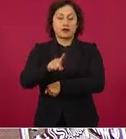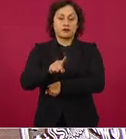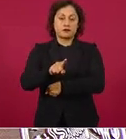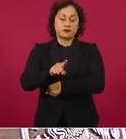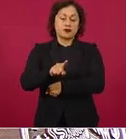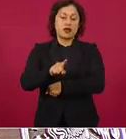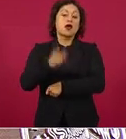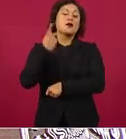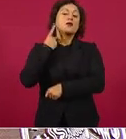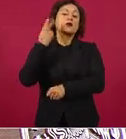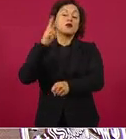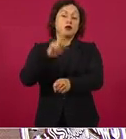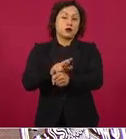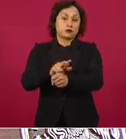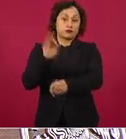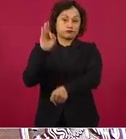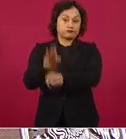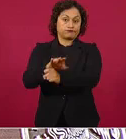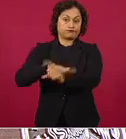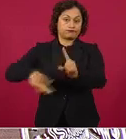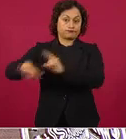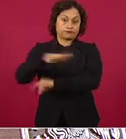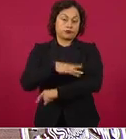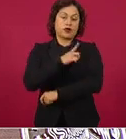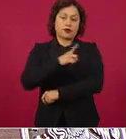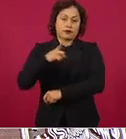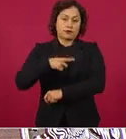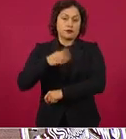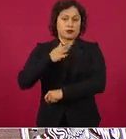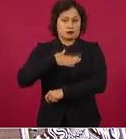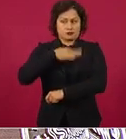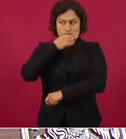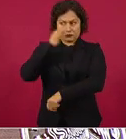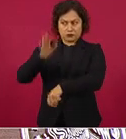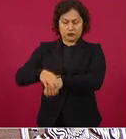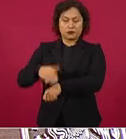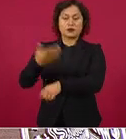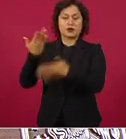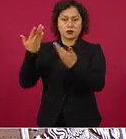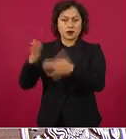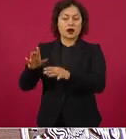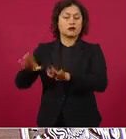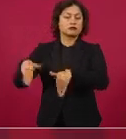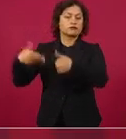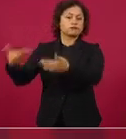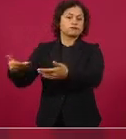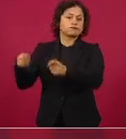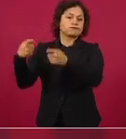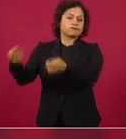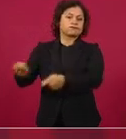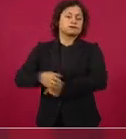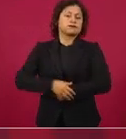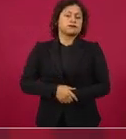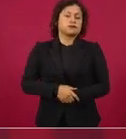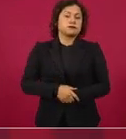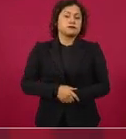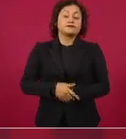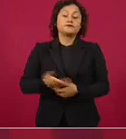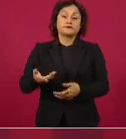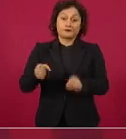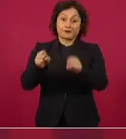Ambiente, esa es la instrucción que tienen, y que se siga limpiando de